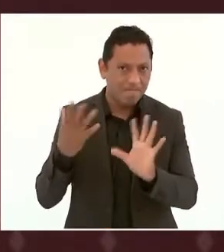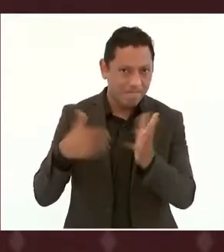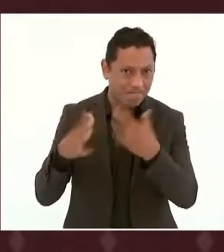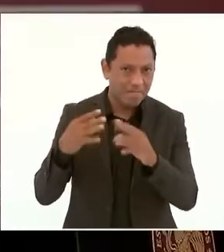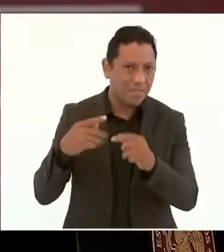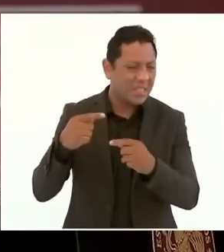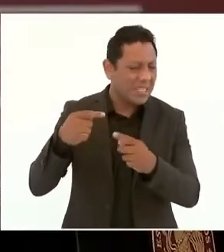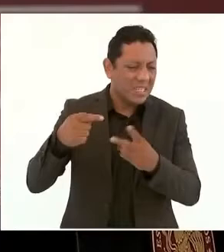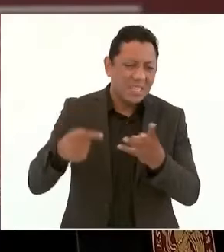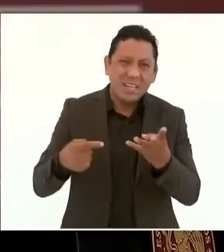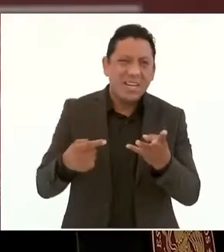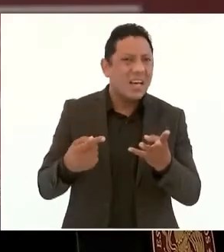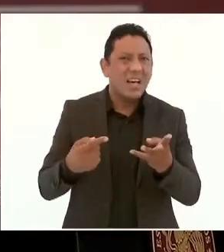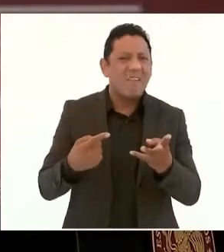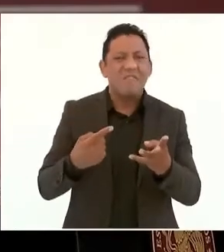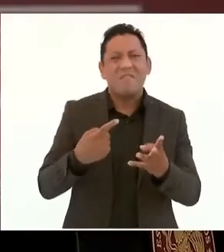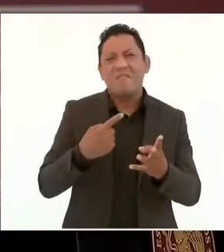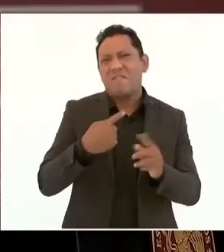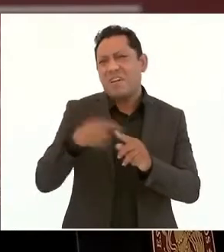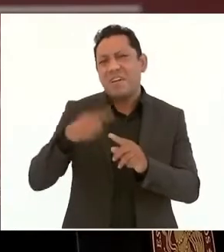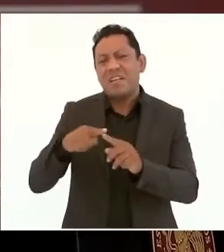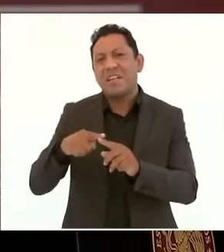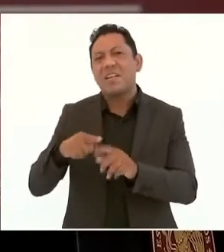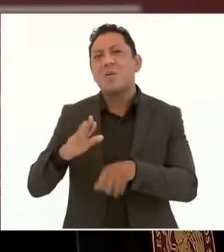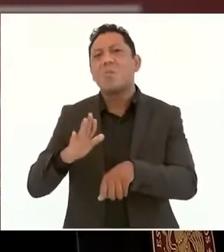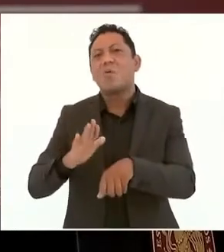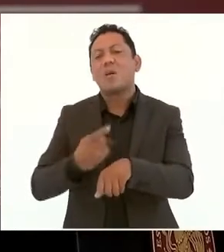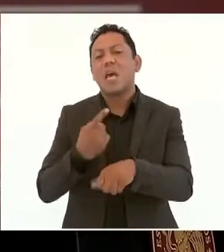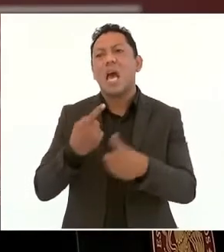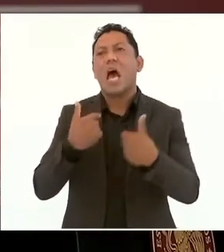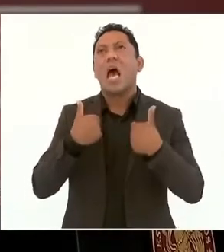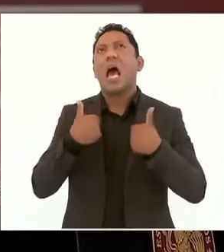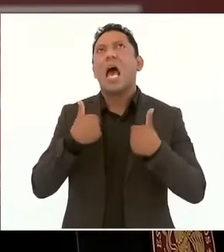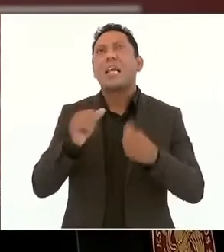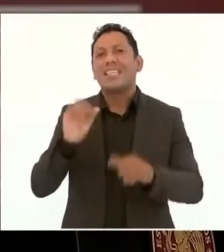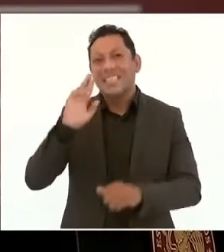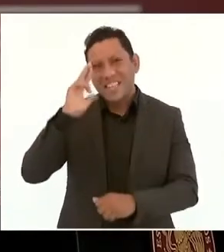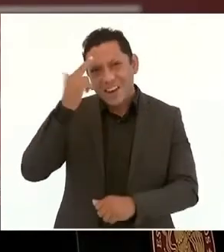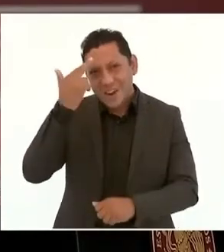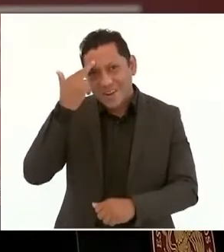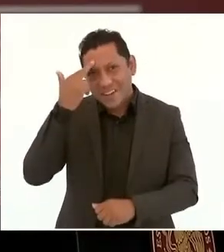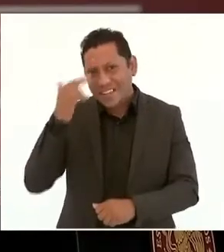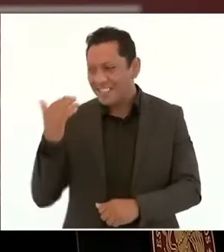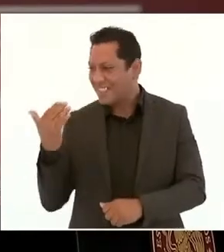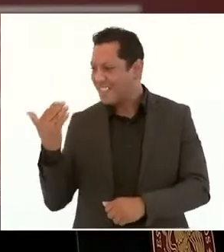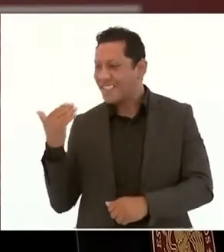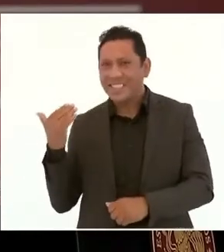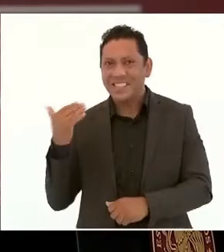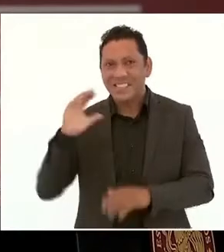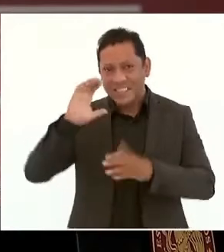entre otras causas, el porqué del movimiento zapatista más reciente.